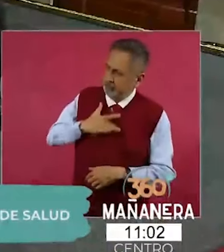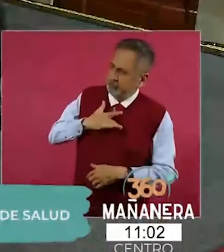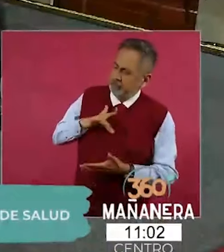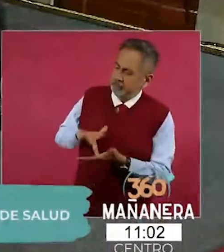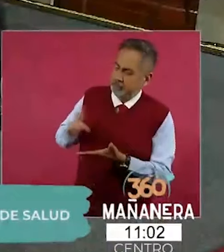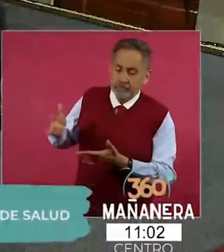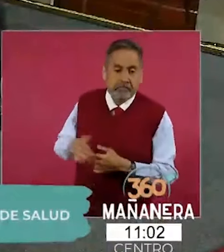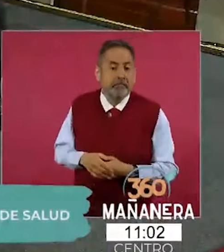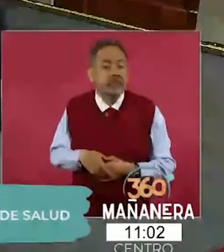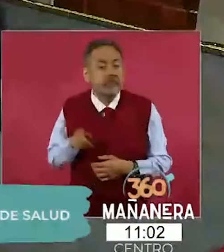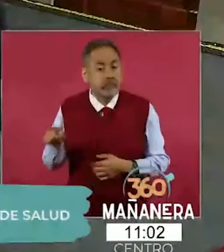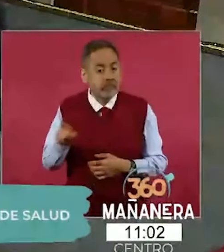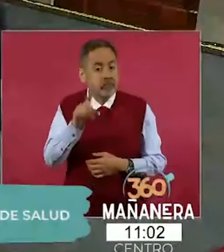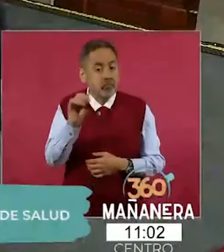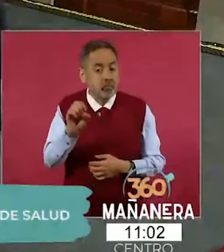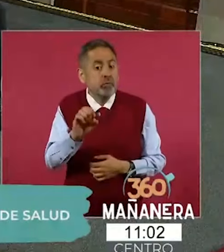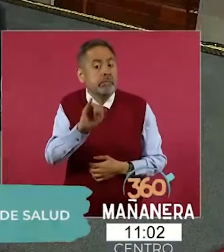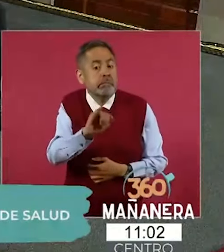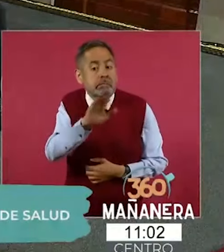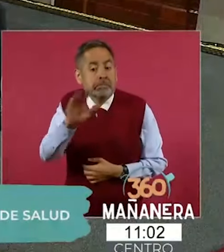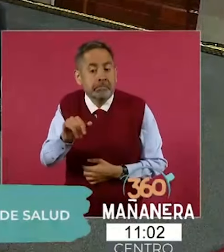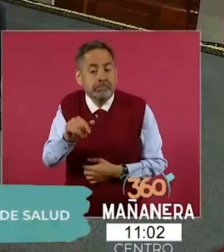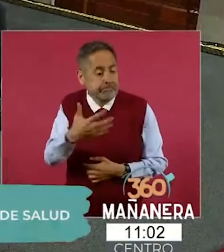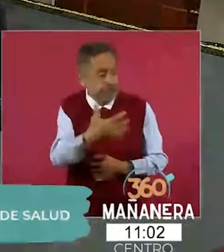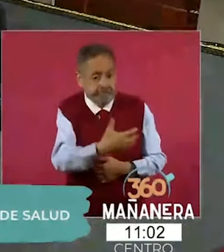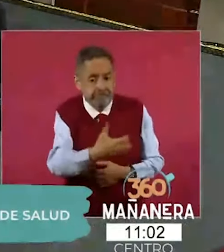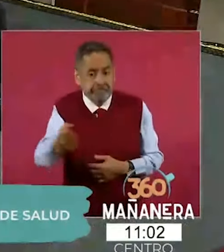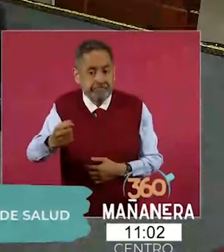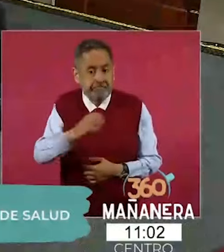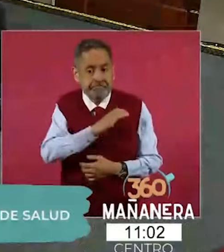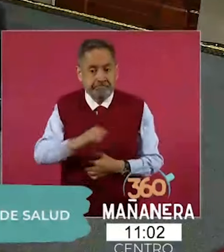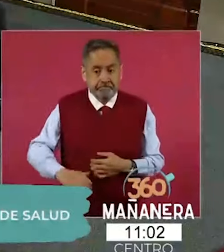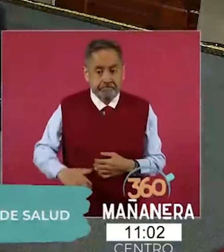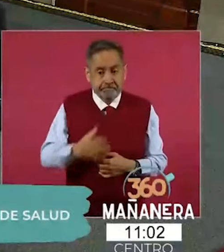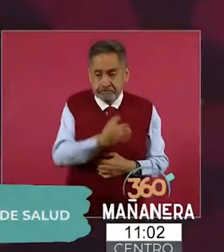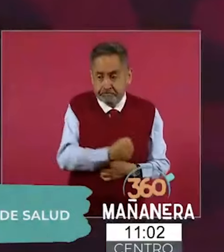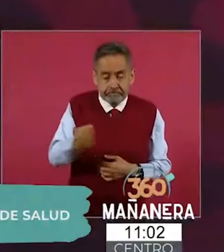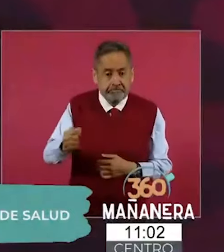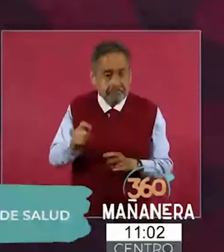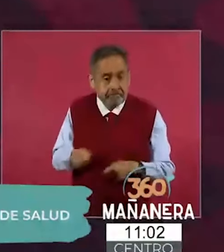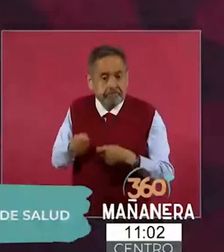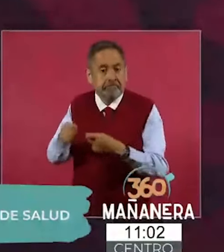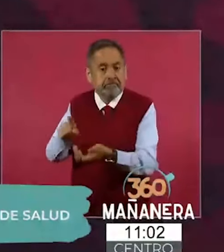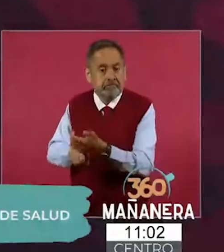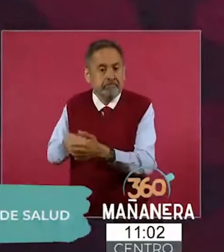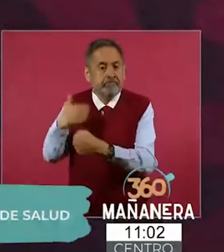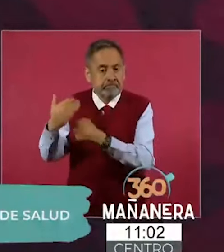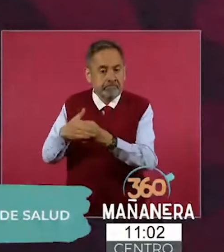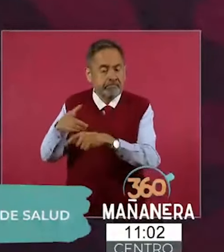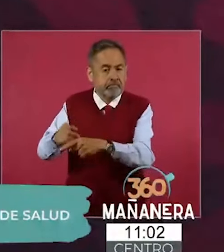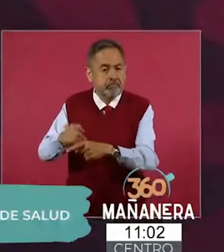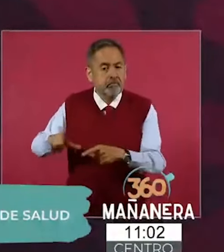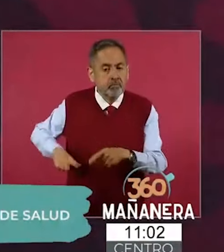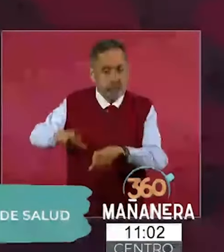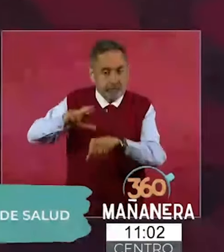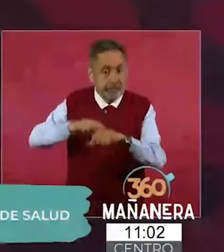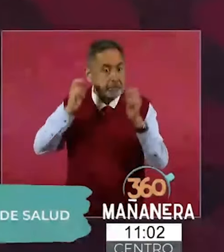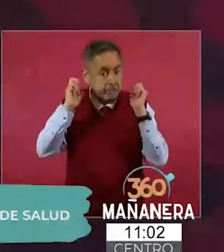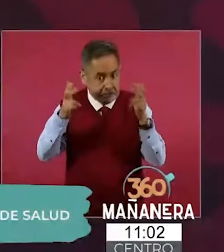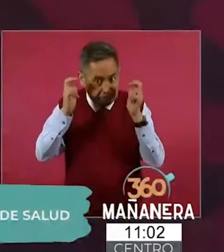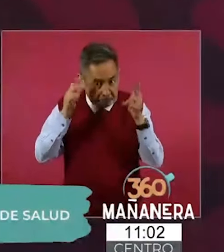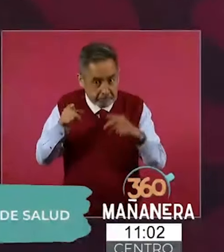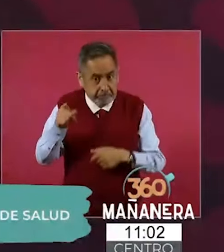que estaba propuesto para candidato, para aspirar a ser candidato en Chiapas.